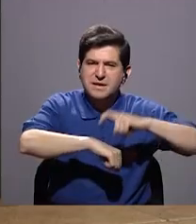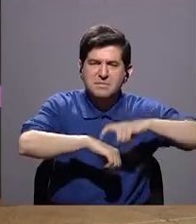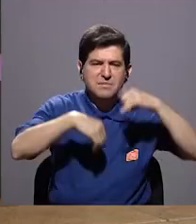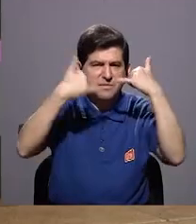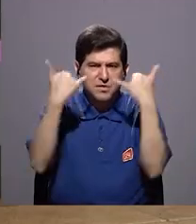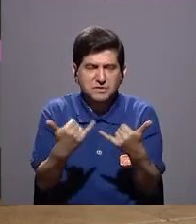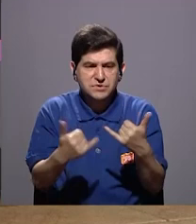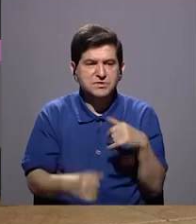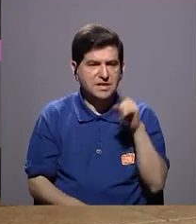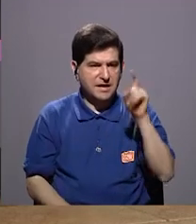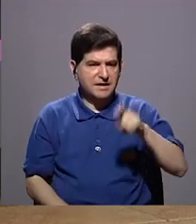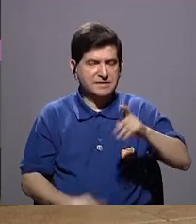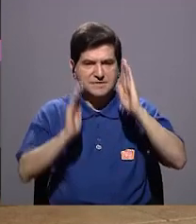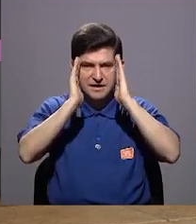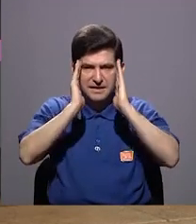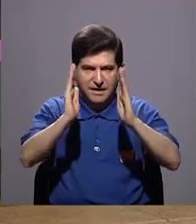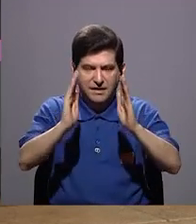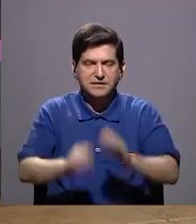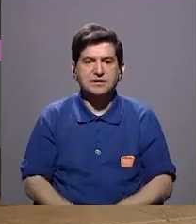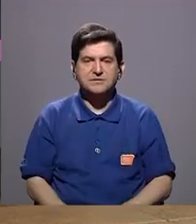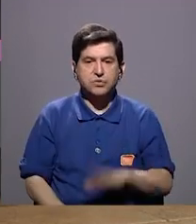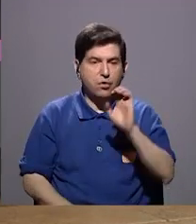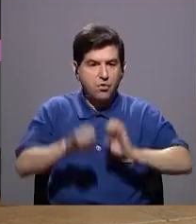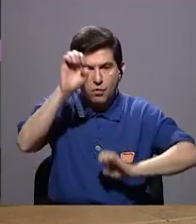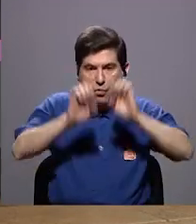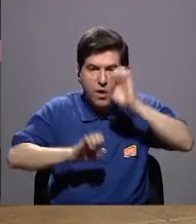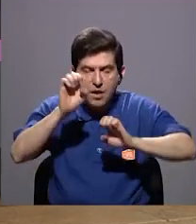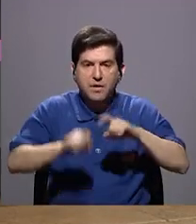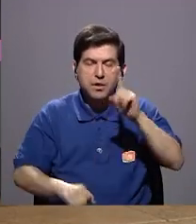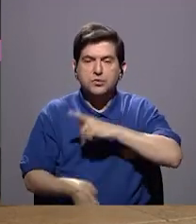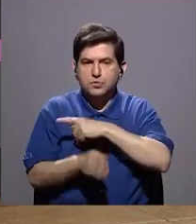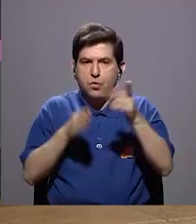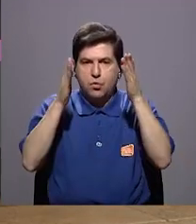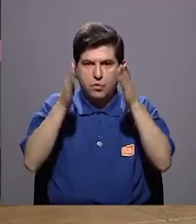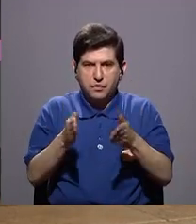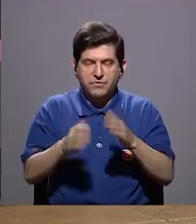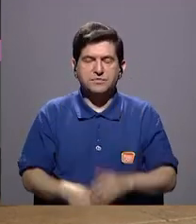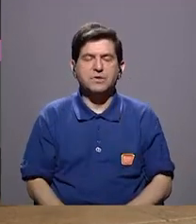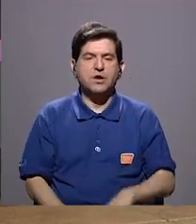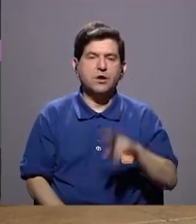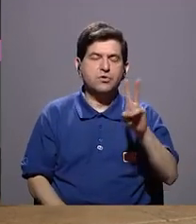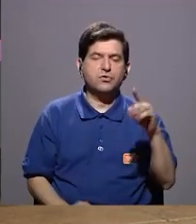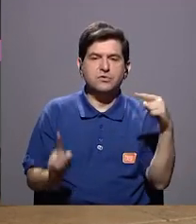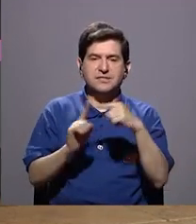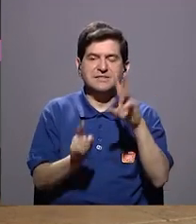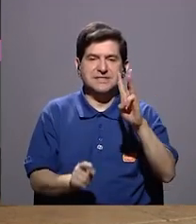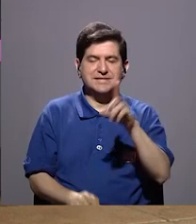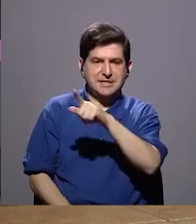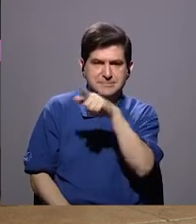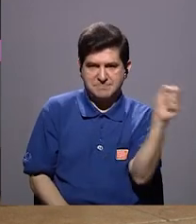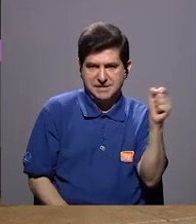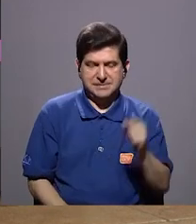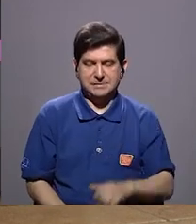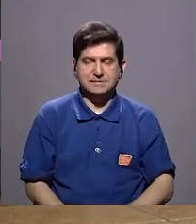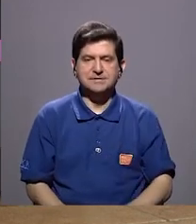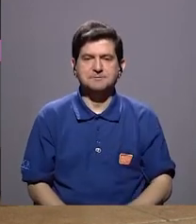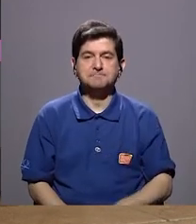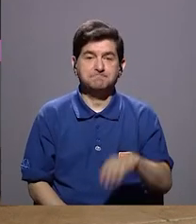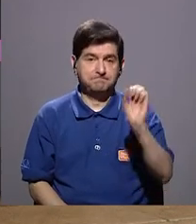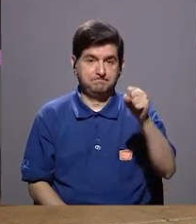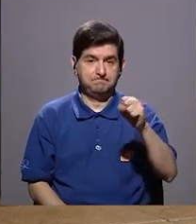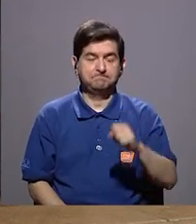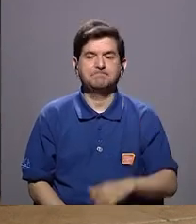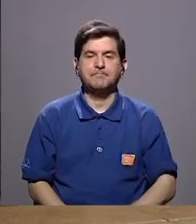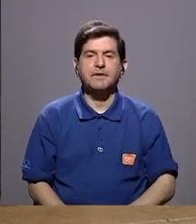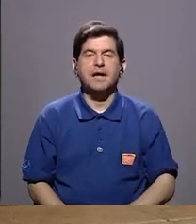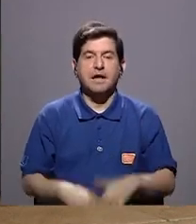ya tiene que ser tratado, tiene que ser valorado al menos por un profesional? De 2 a 6 meses. De 2 a 6 meses. Sí, señor.